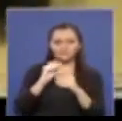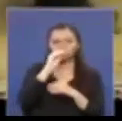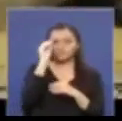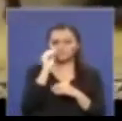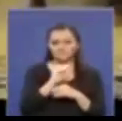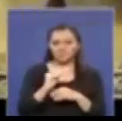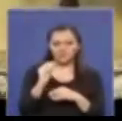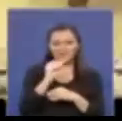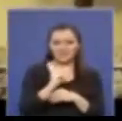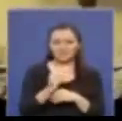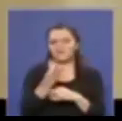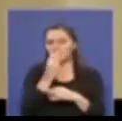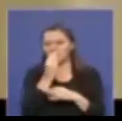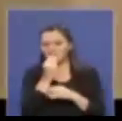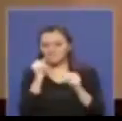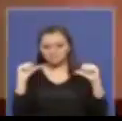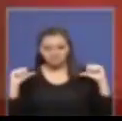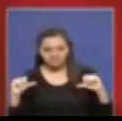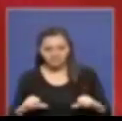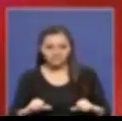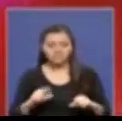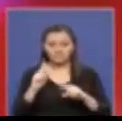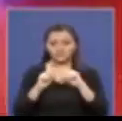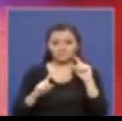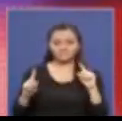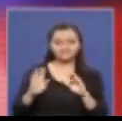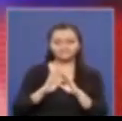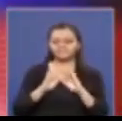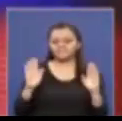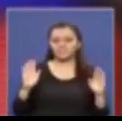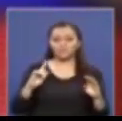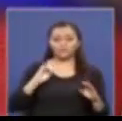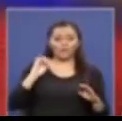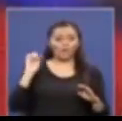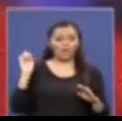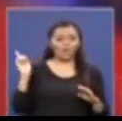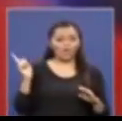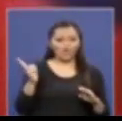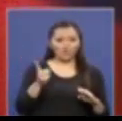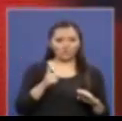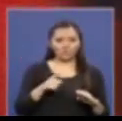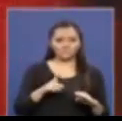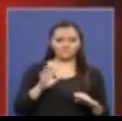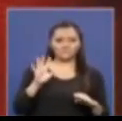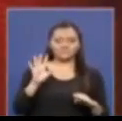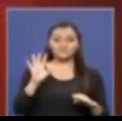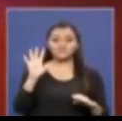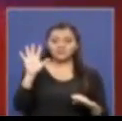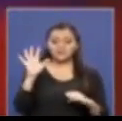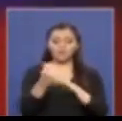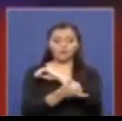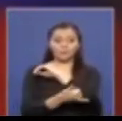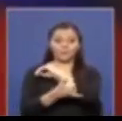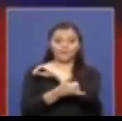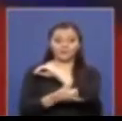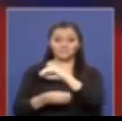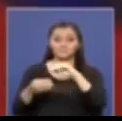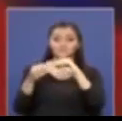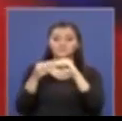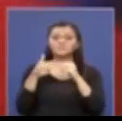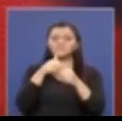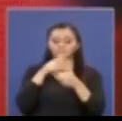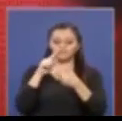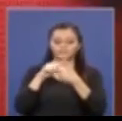Coman cemento quienes quieran comer cemento, los sufridores de siempre. En todas las categorías, los cinco países que dominan